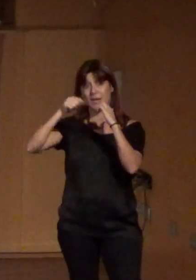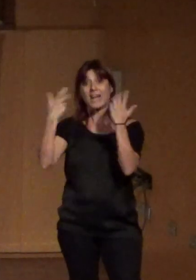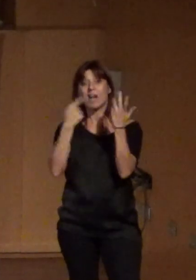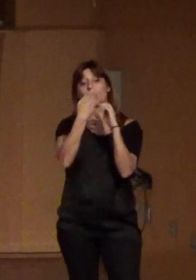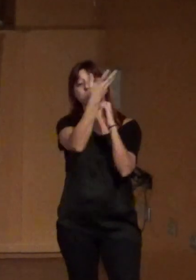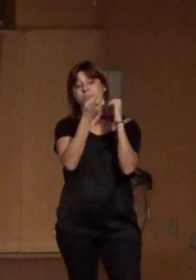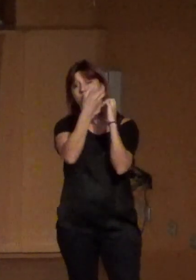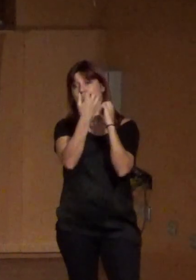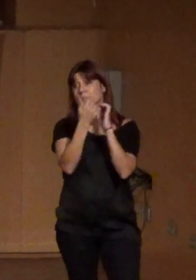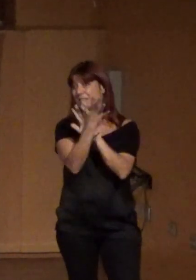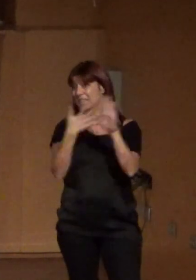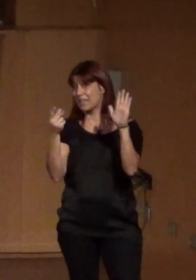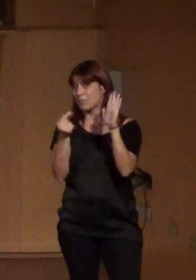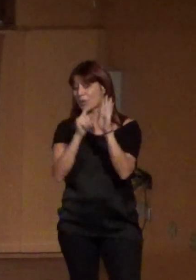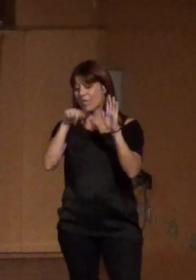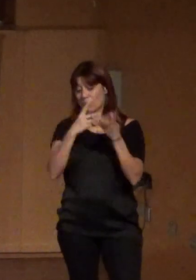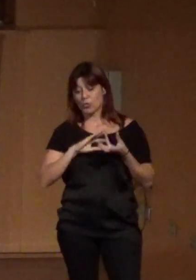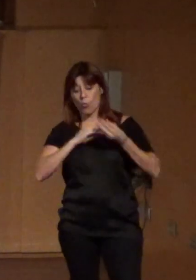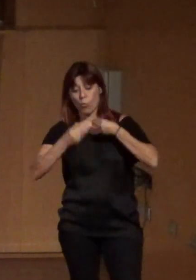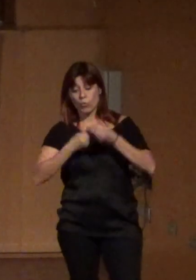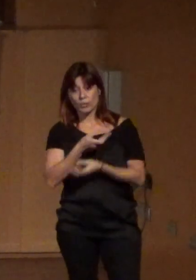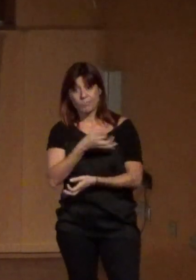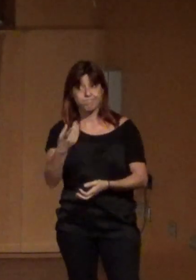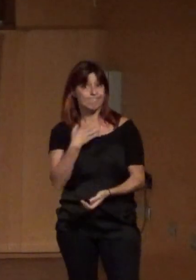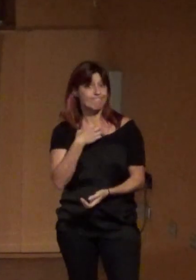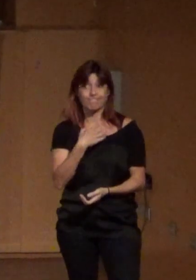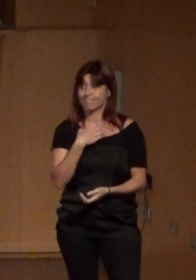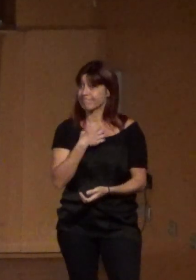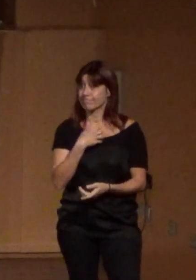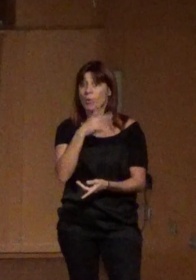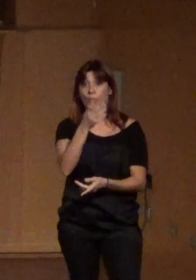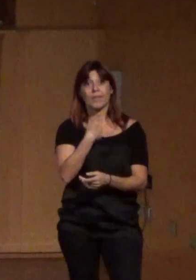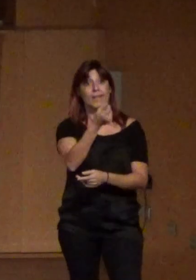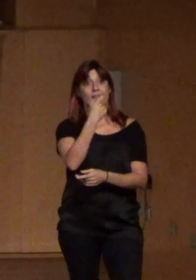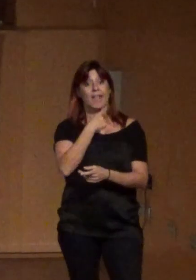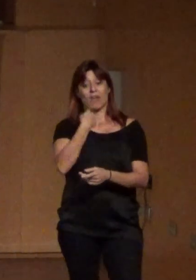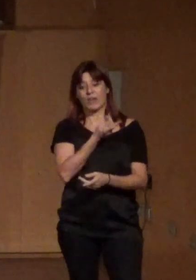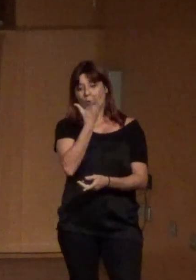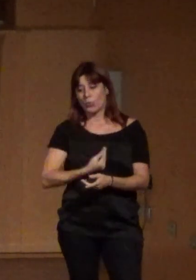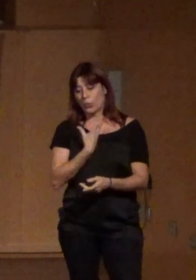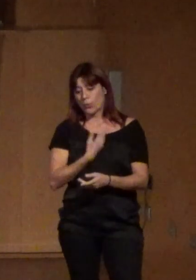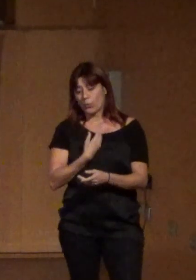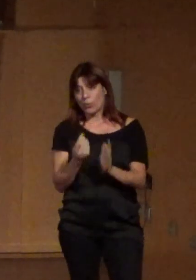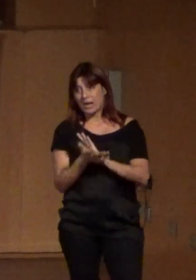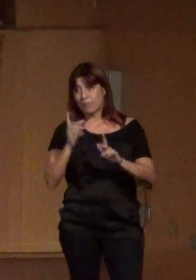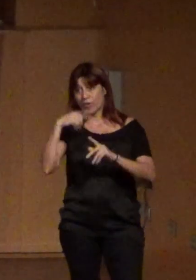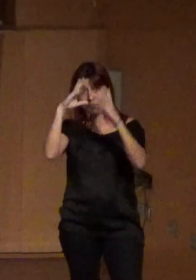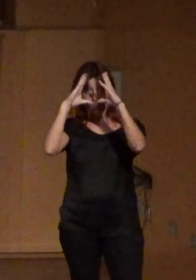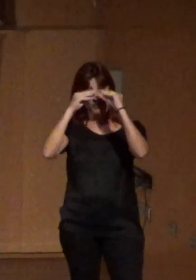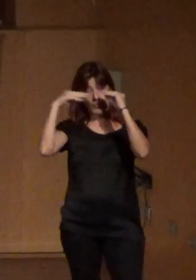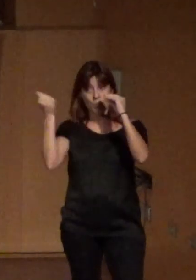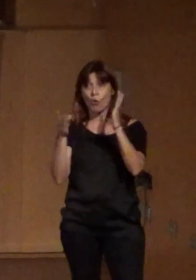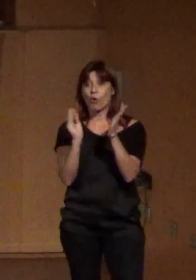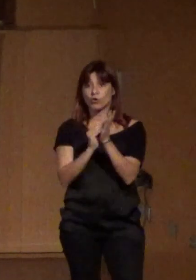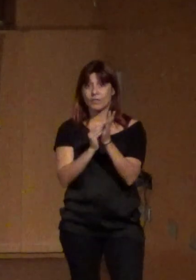rápidamente, no se pueden utilizar adecuadamente. Es como si uno se toma un sándwich y lo digiere tanto que al final tiene hambre enseguida otra vez. Entonces, los fármacos lo que van a hacer al